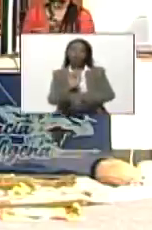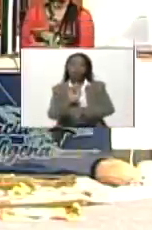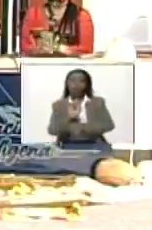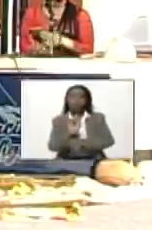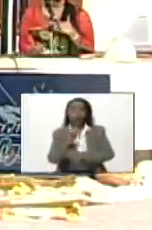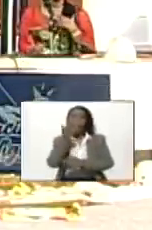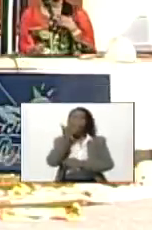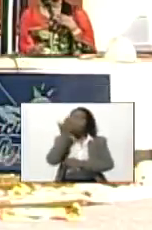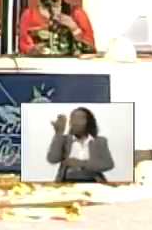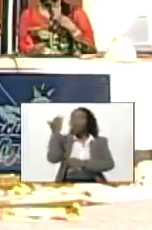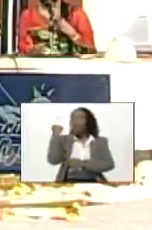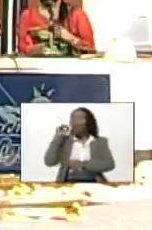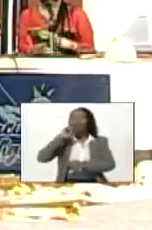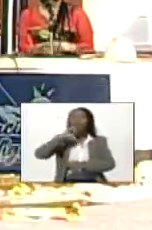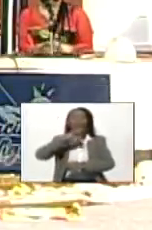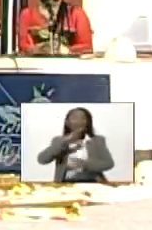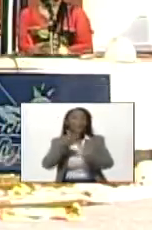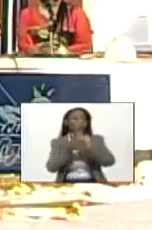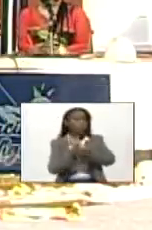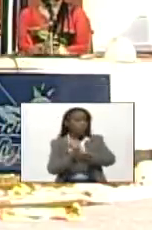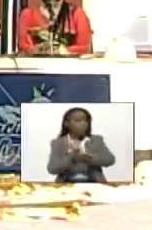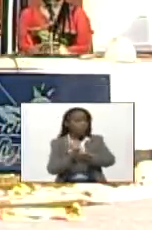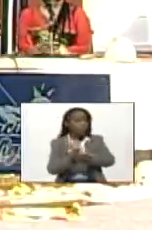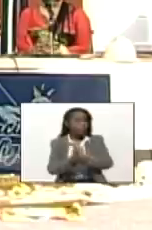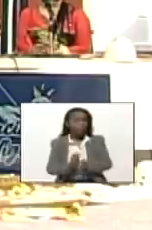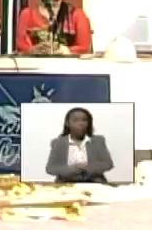En el pasado